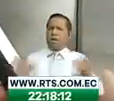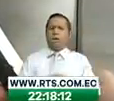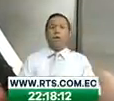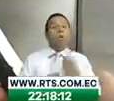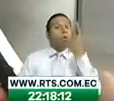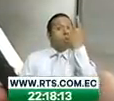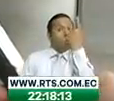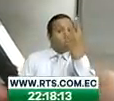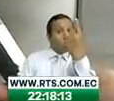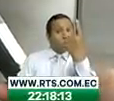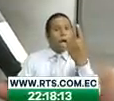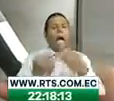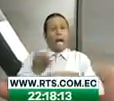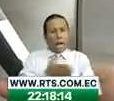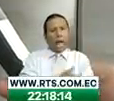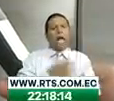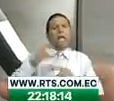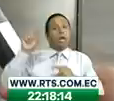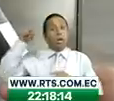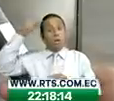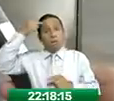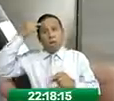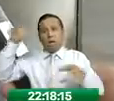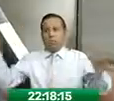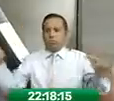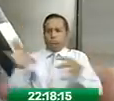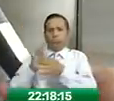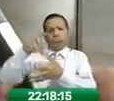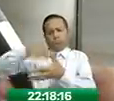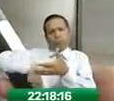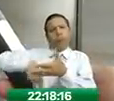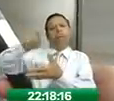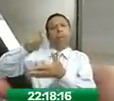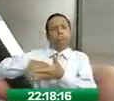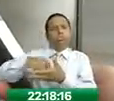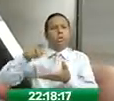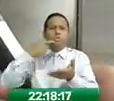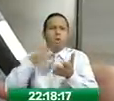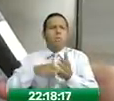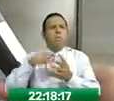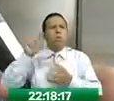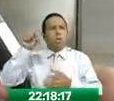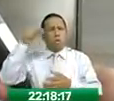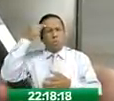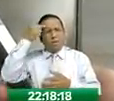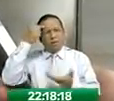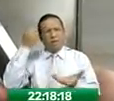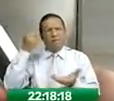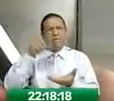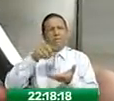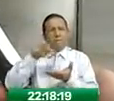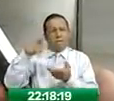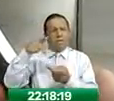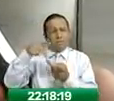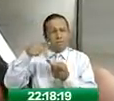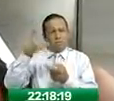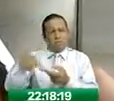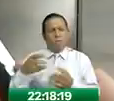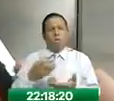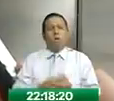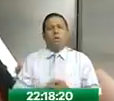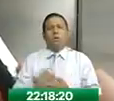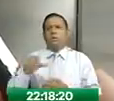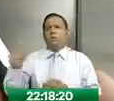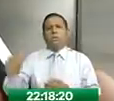Producciones, ha contratado con el Estado, en este caso con Contraloría, con la Gobernación de la provincia del Guayas. La empresa Silverti no